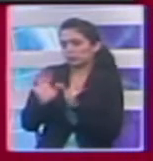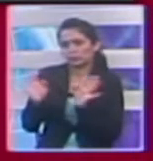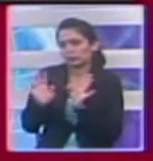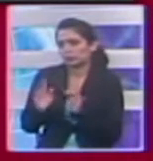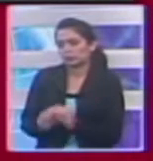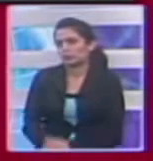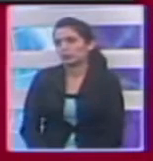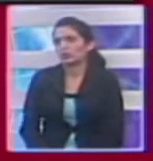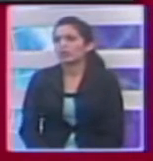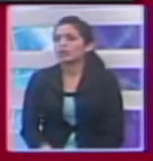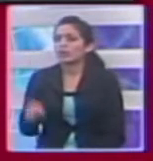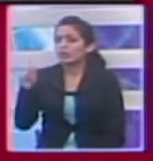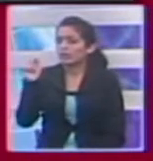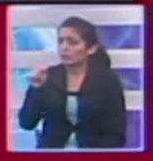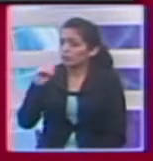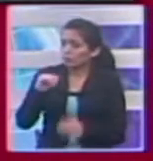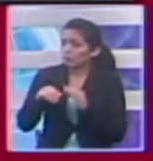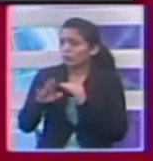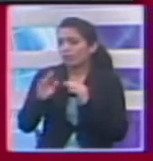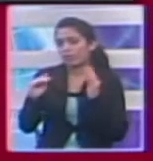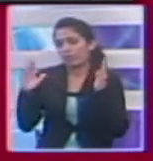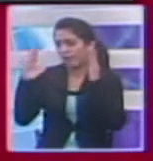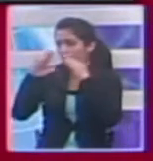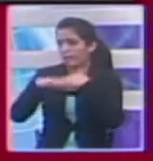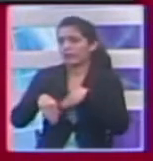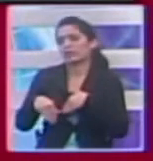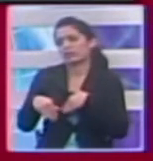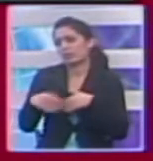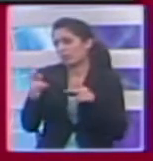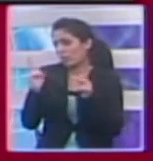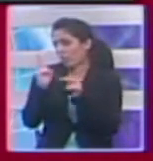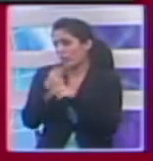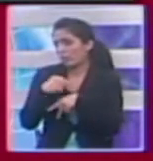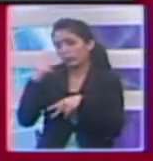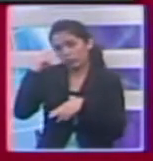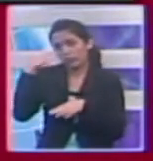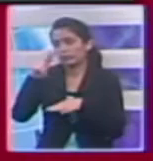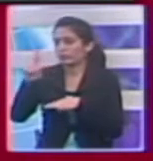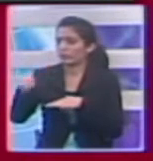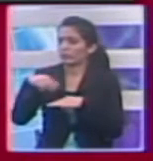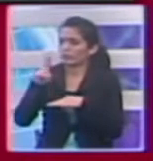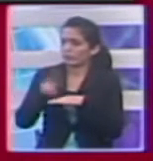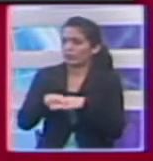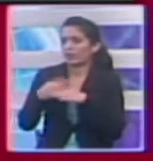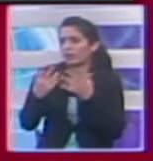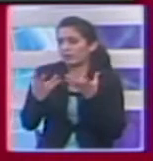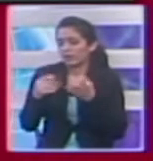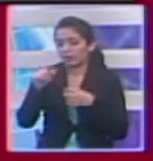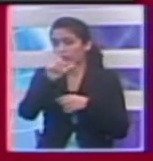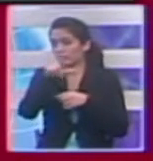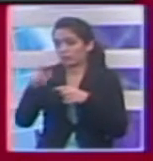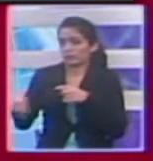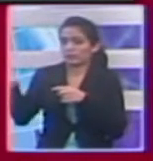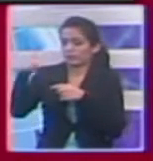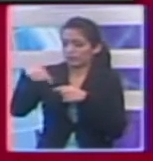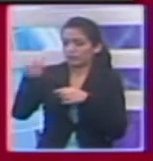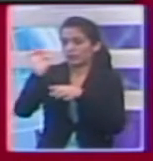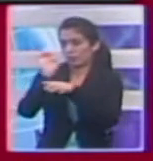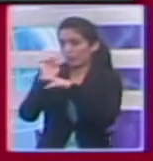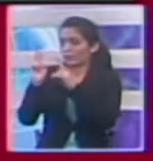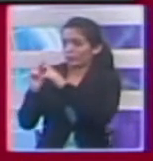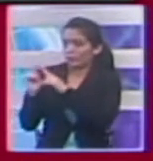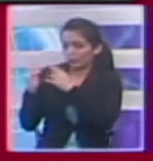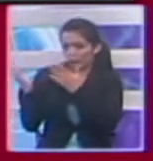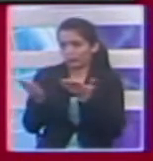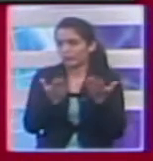producción nacional, este tipo de eventos, pues no cobramos la entrada porque se trata de promocionar nuestros productos y obviamente que vengan y que nos